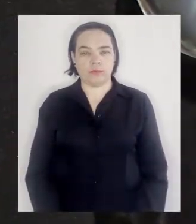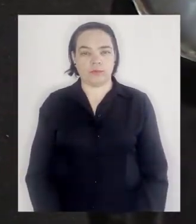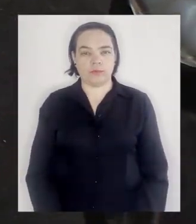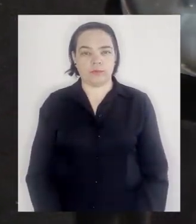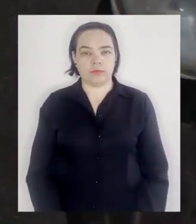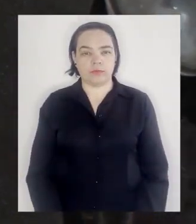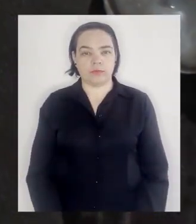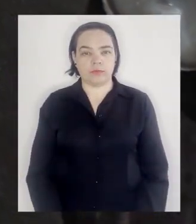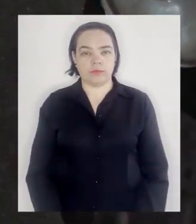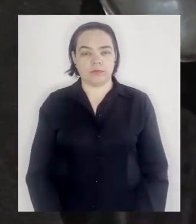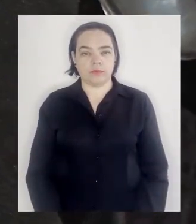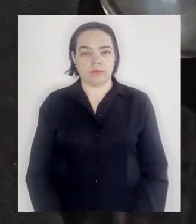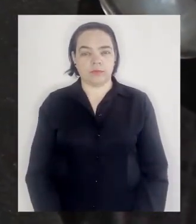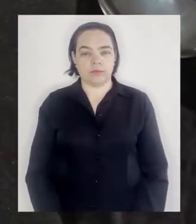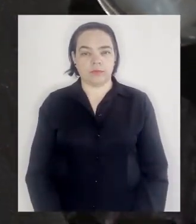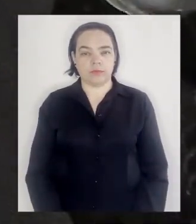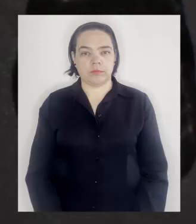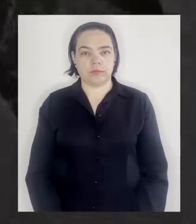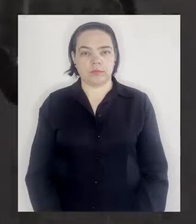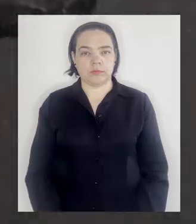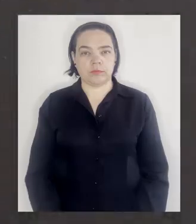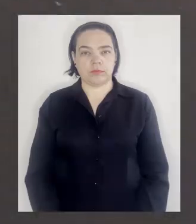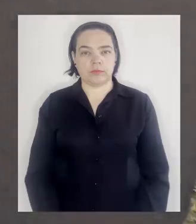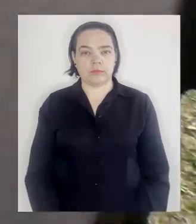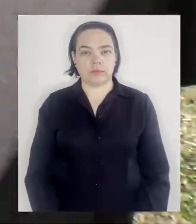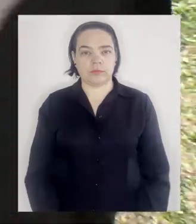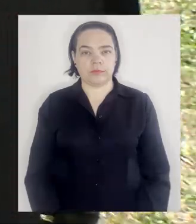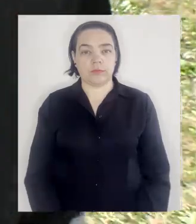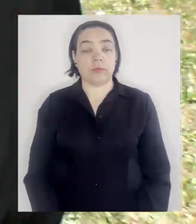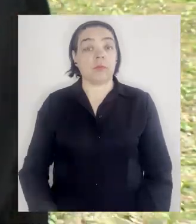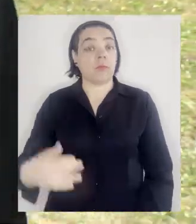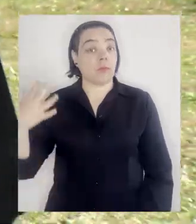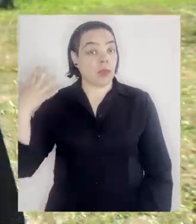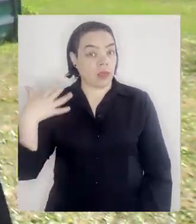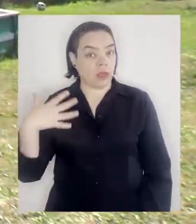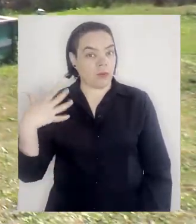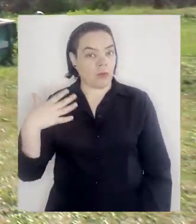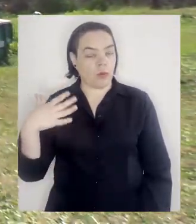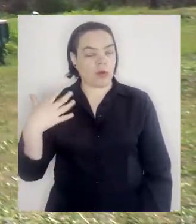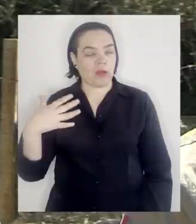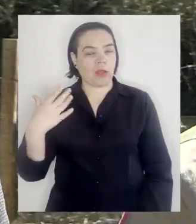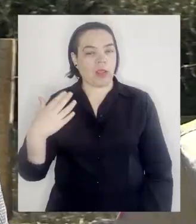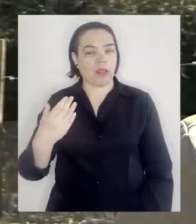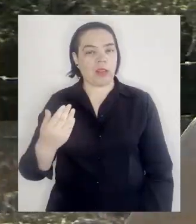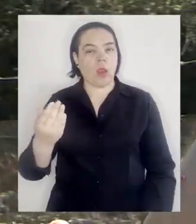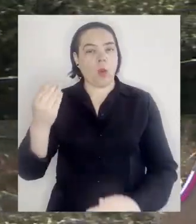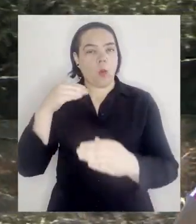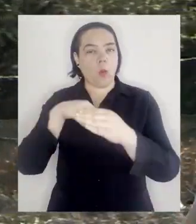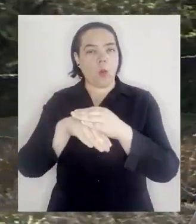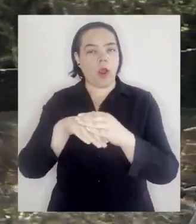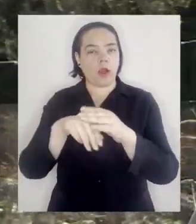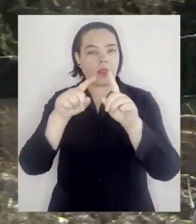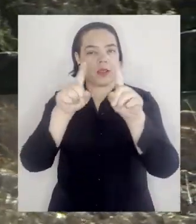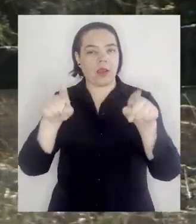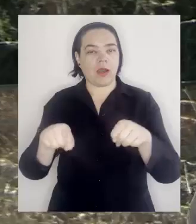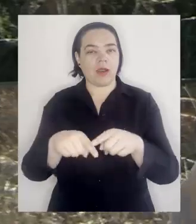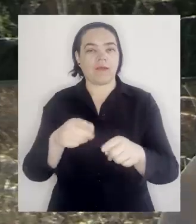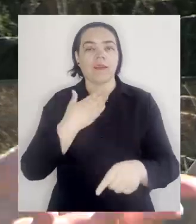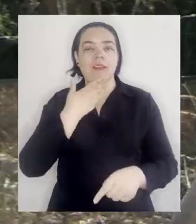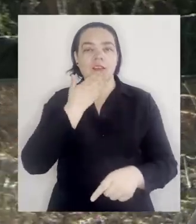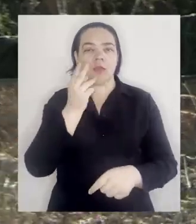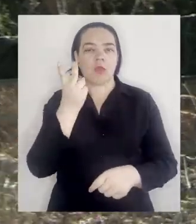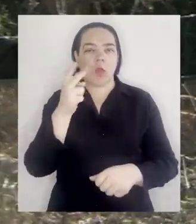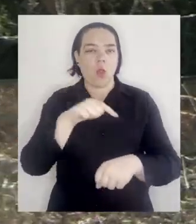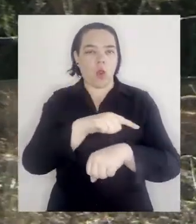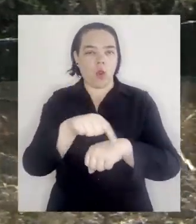que no sabíamos como yo, que hay que dejar reposar dos horas aproximadamente. Ahora, si es más, si lo dejas